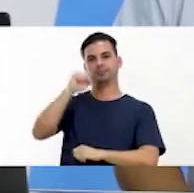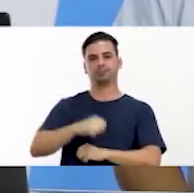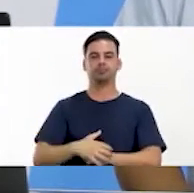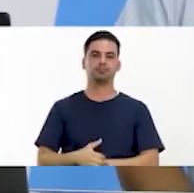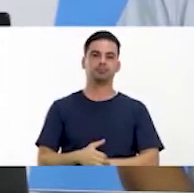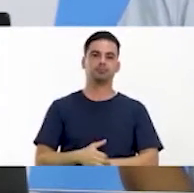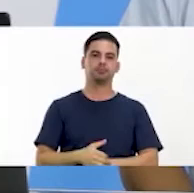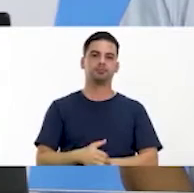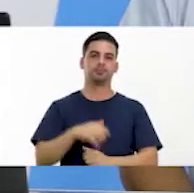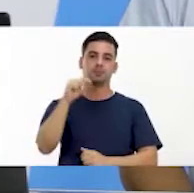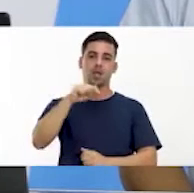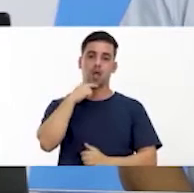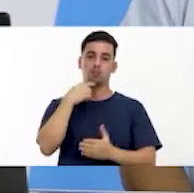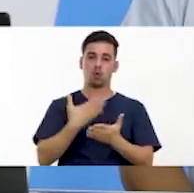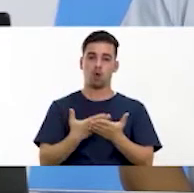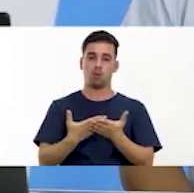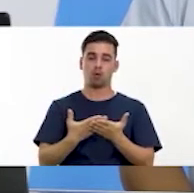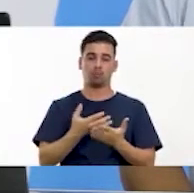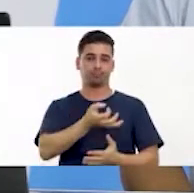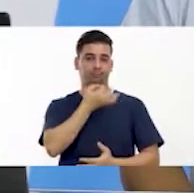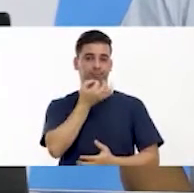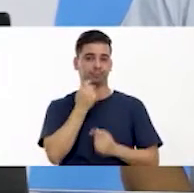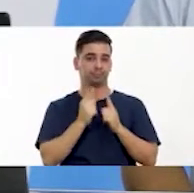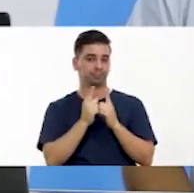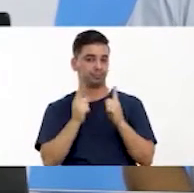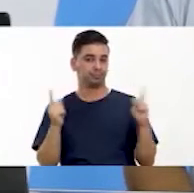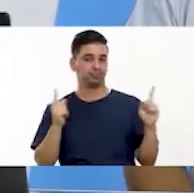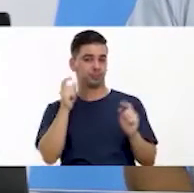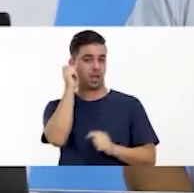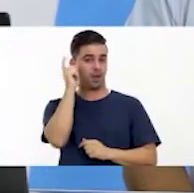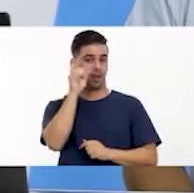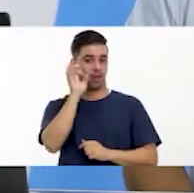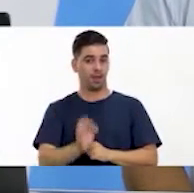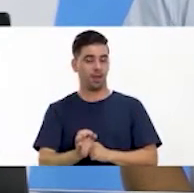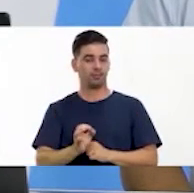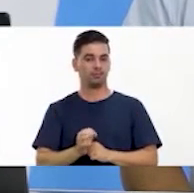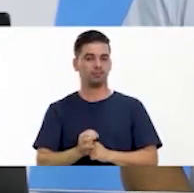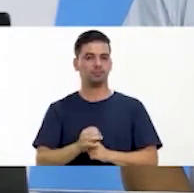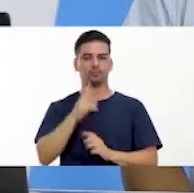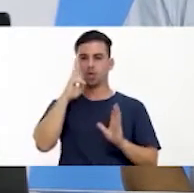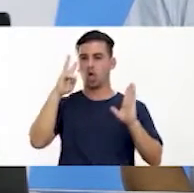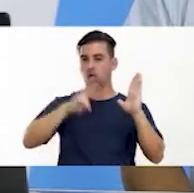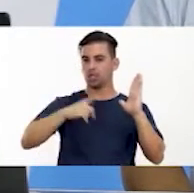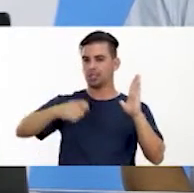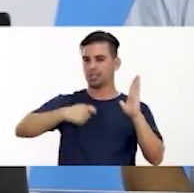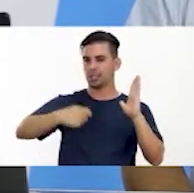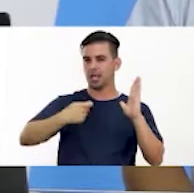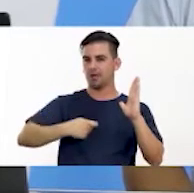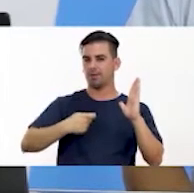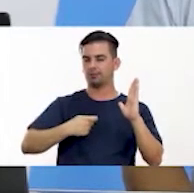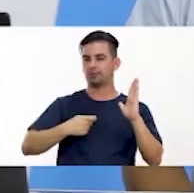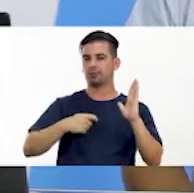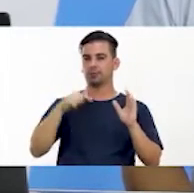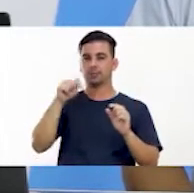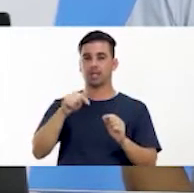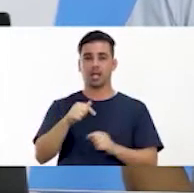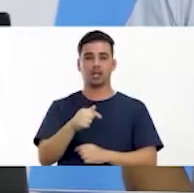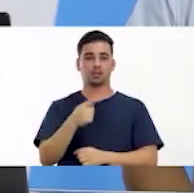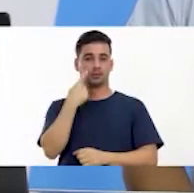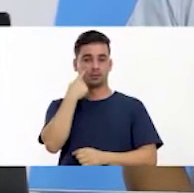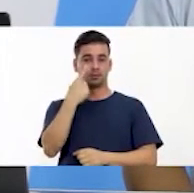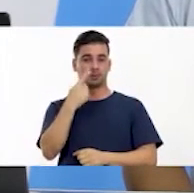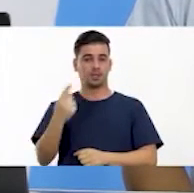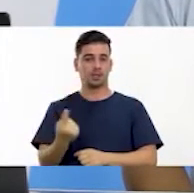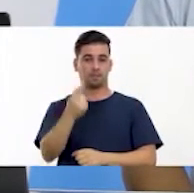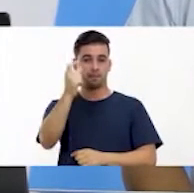Les propongo, para concretar esta idea, ver el siguiente material que recoge una intervención de Fidel